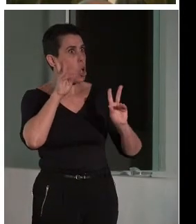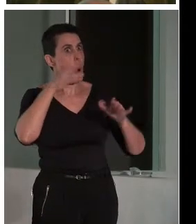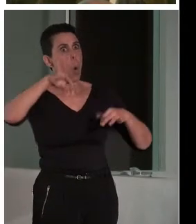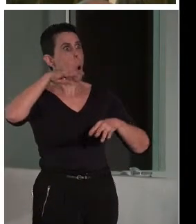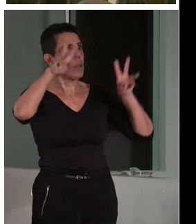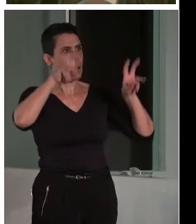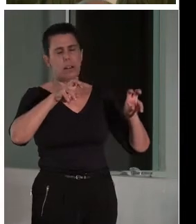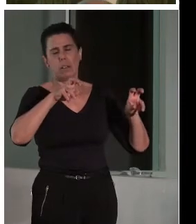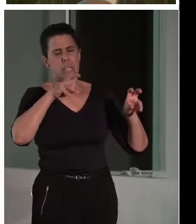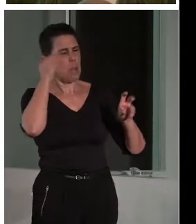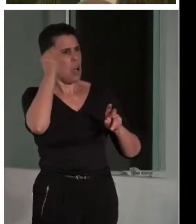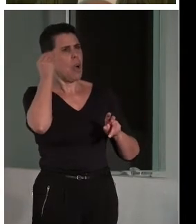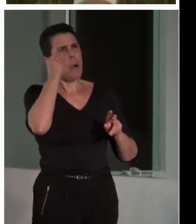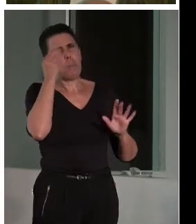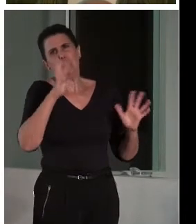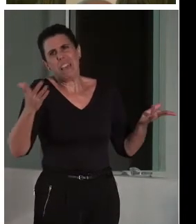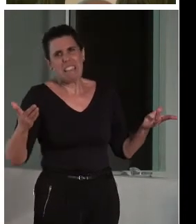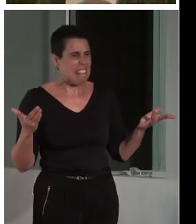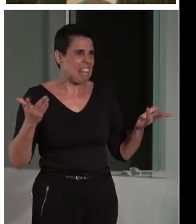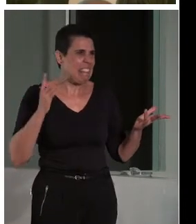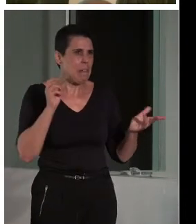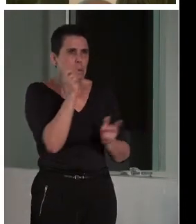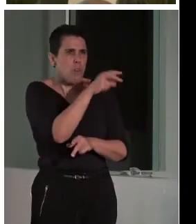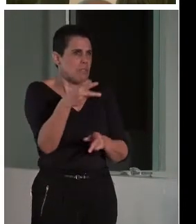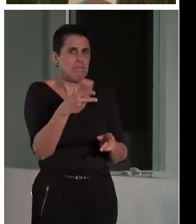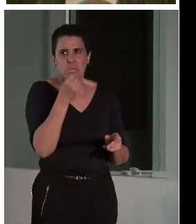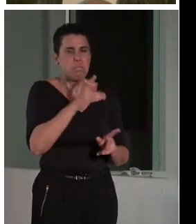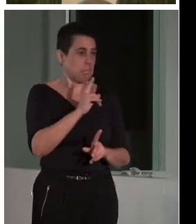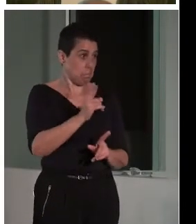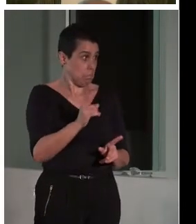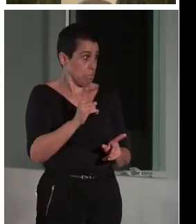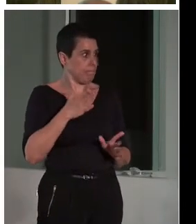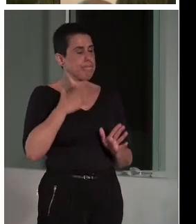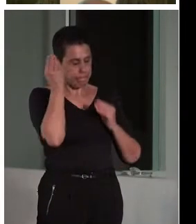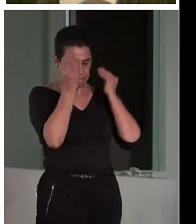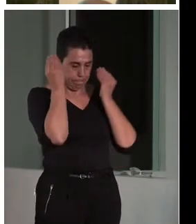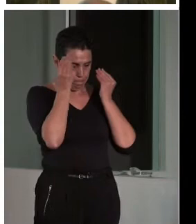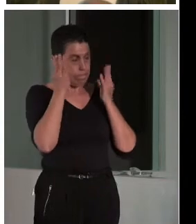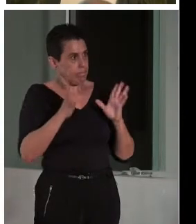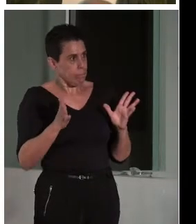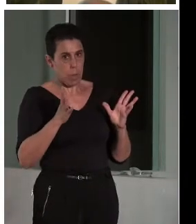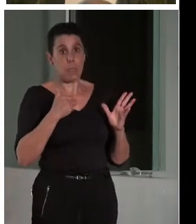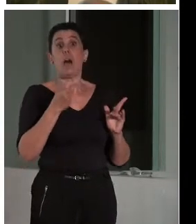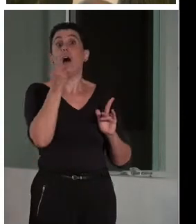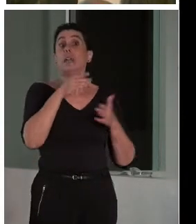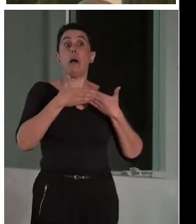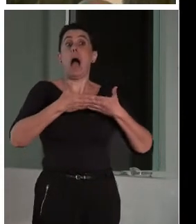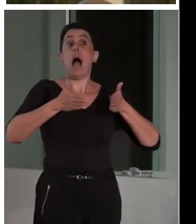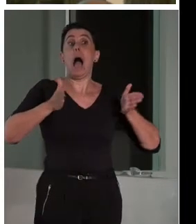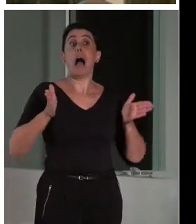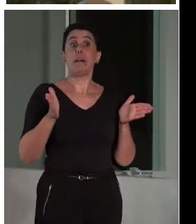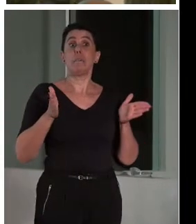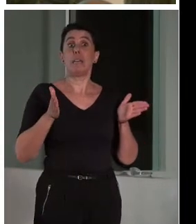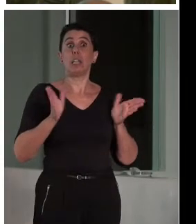poco realista para un día para un par de días que pudiéramos hacer pues a mí se me ocurría y también está abierto que pudiéramos ver